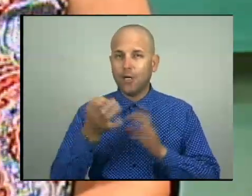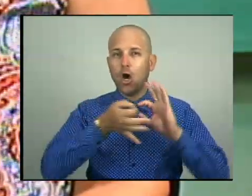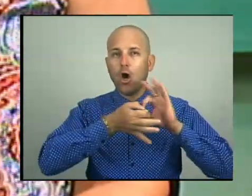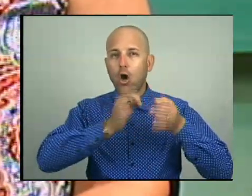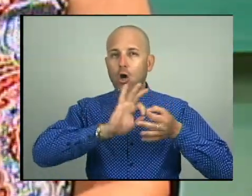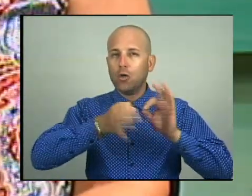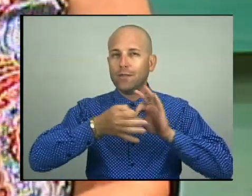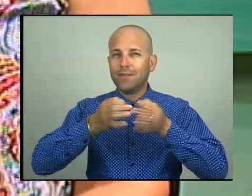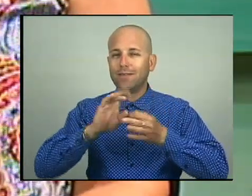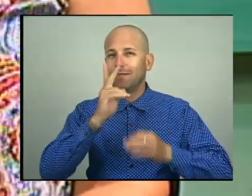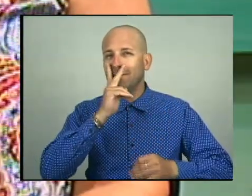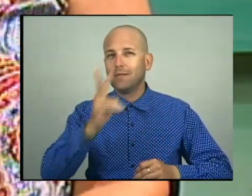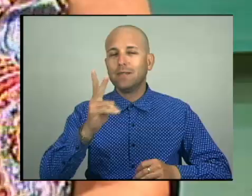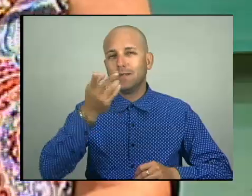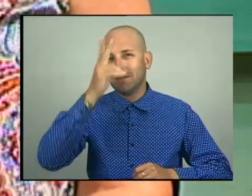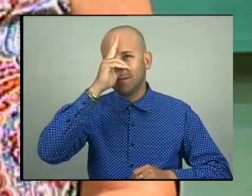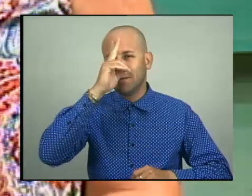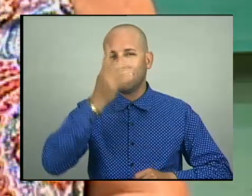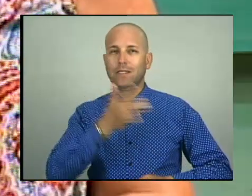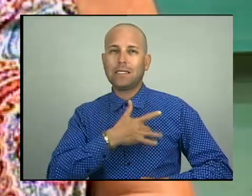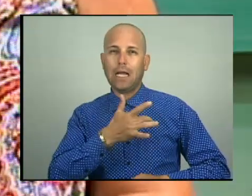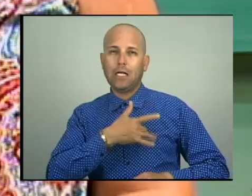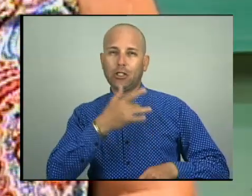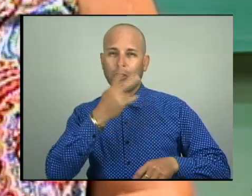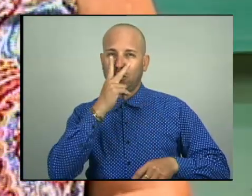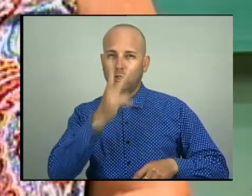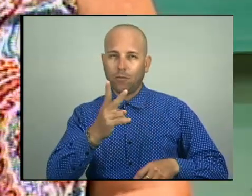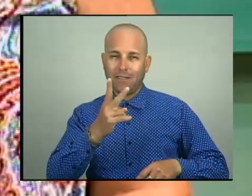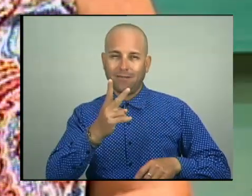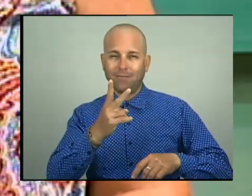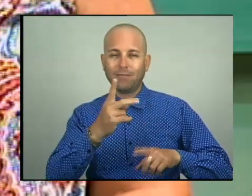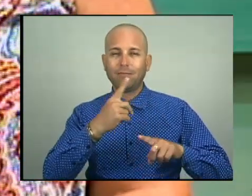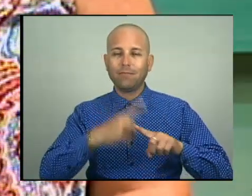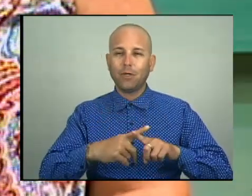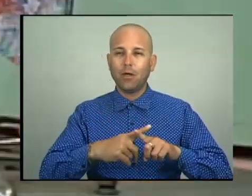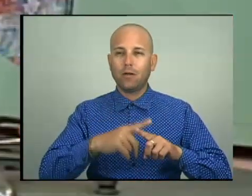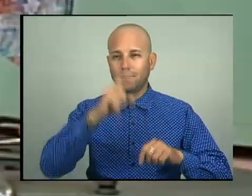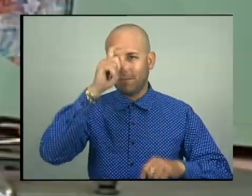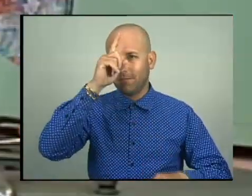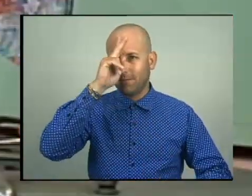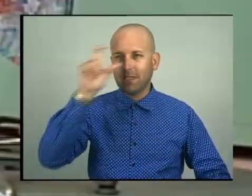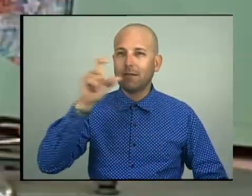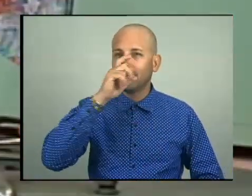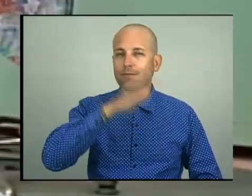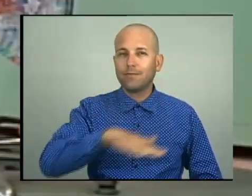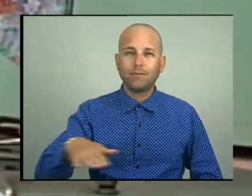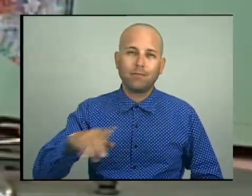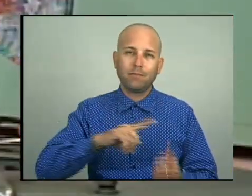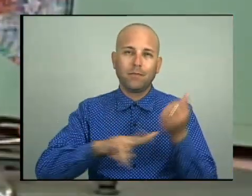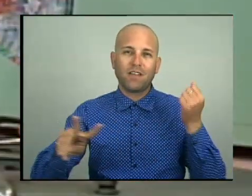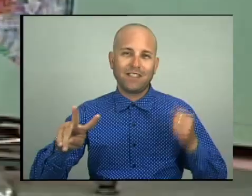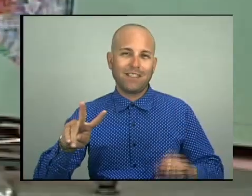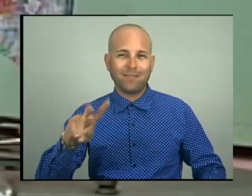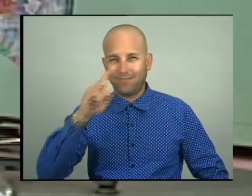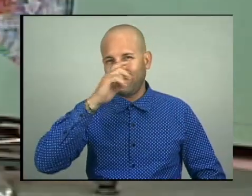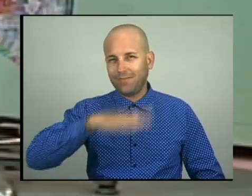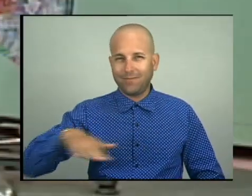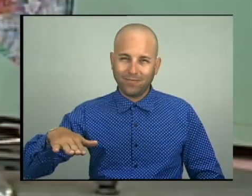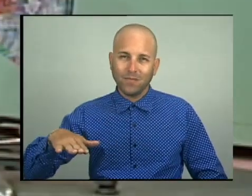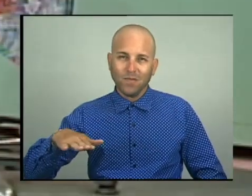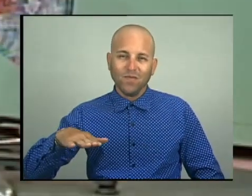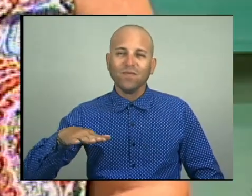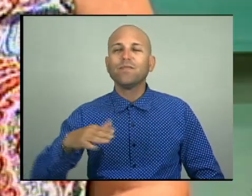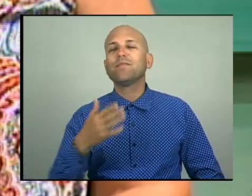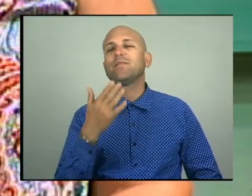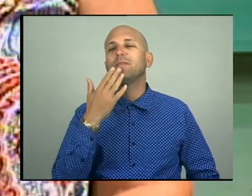Red Cardiopediátrica Provincial. Buenas tardes y bienvenido a nuestro programa de primera mano. Ya